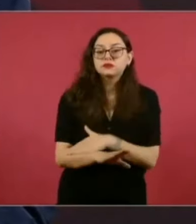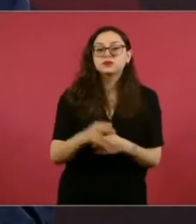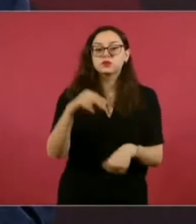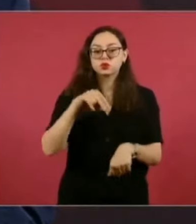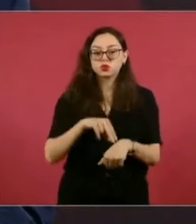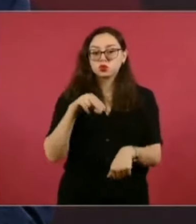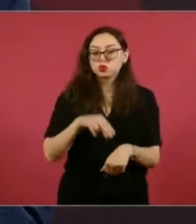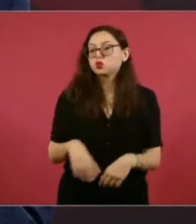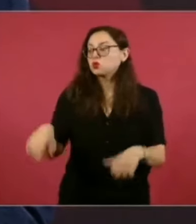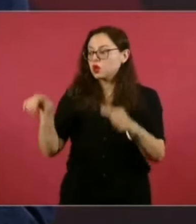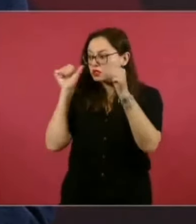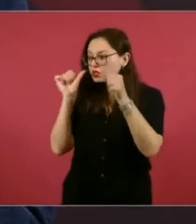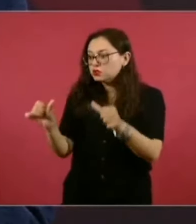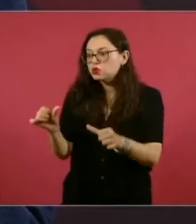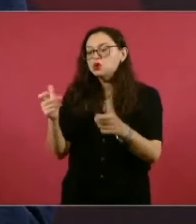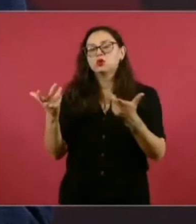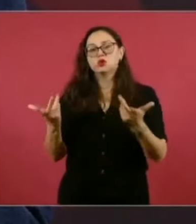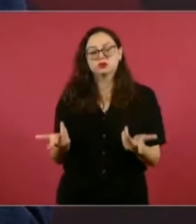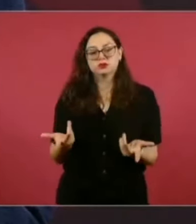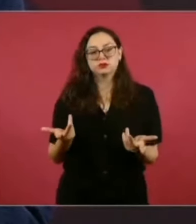un especialista,